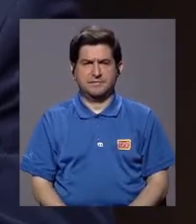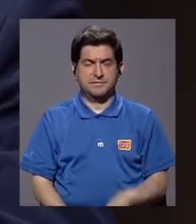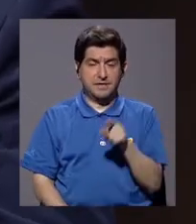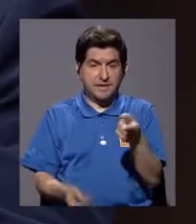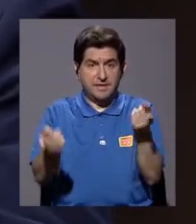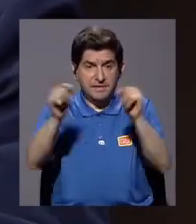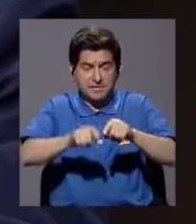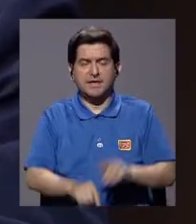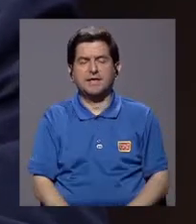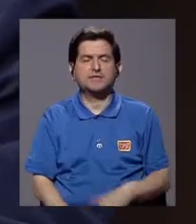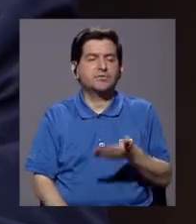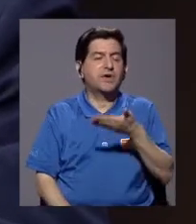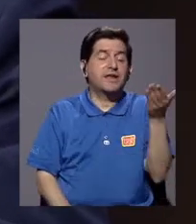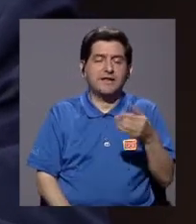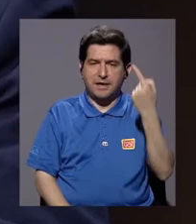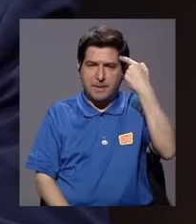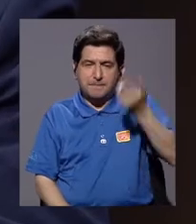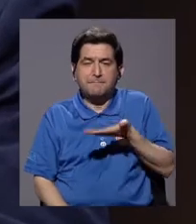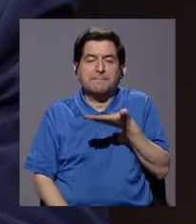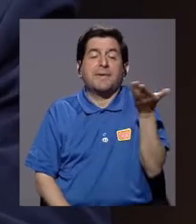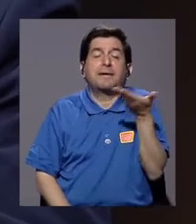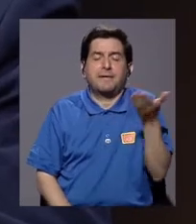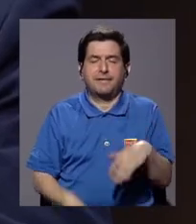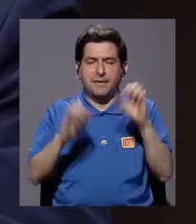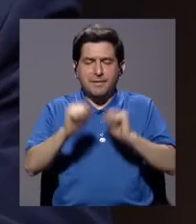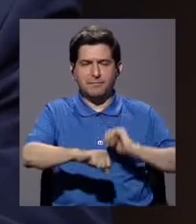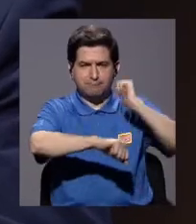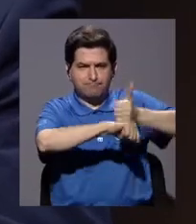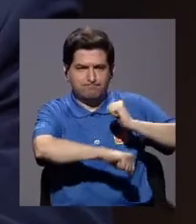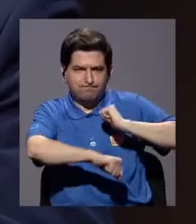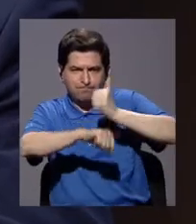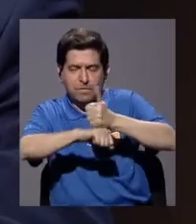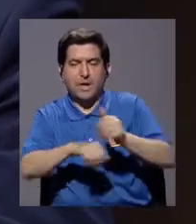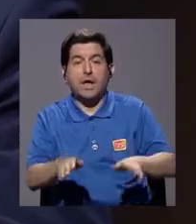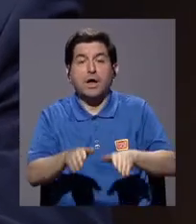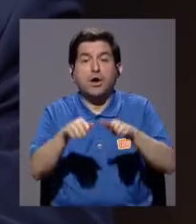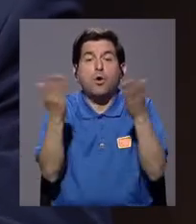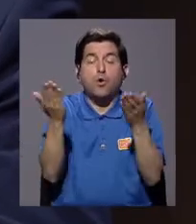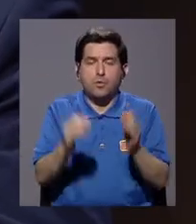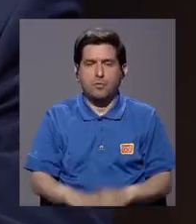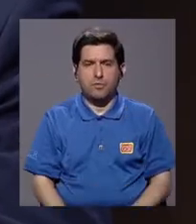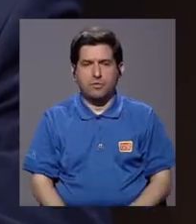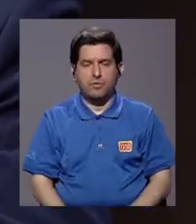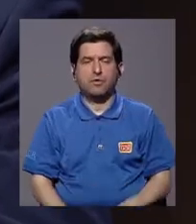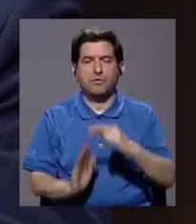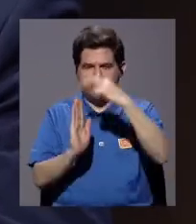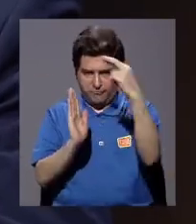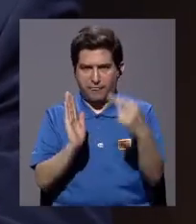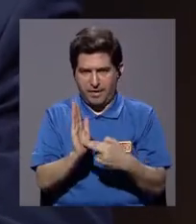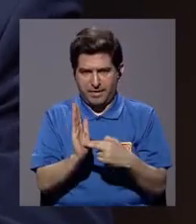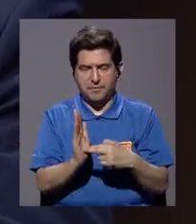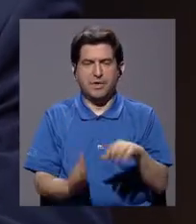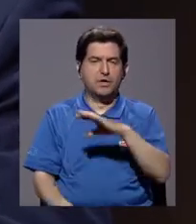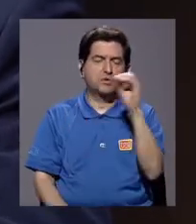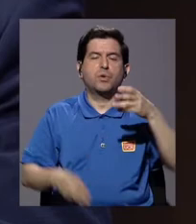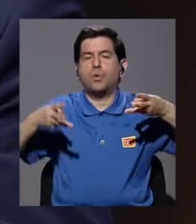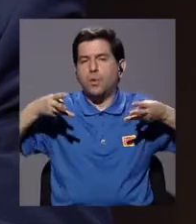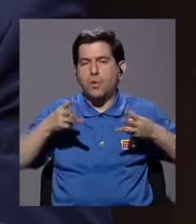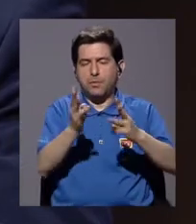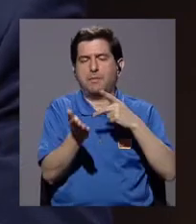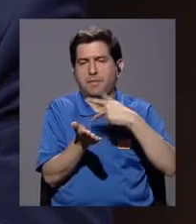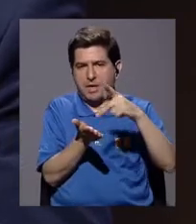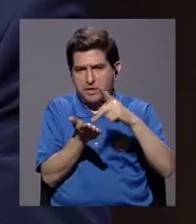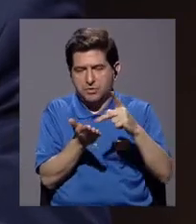qué y para qué, se pueda concretar en cómo, a través de una reglamentación o